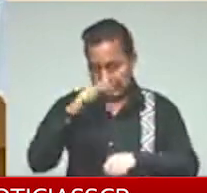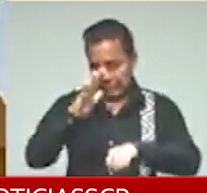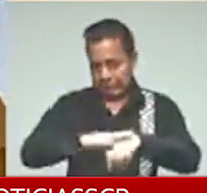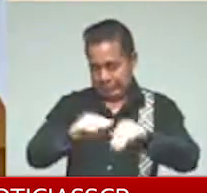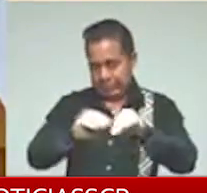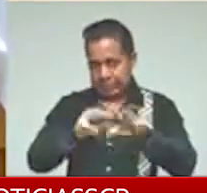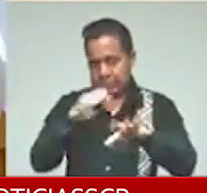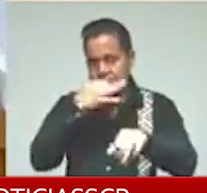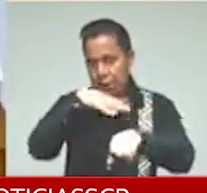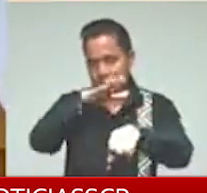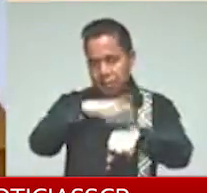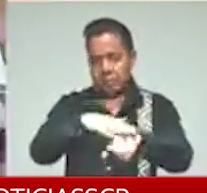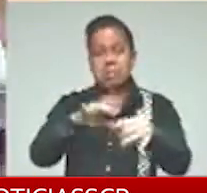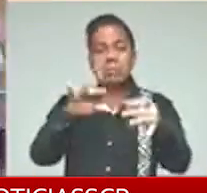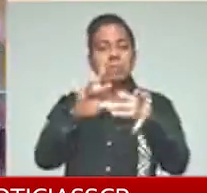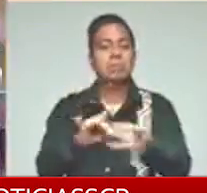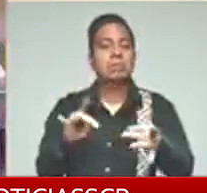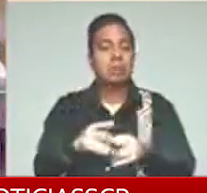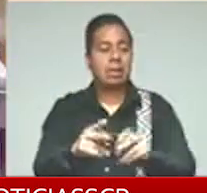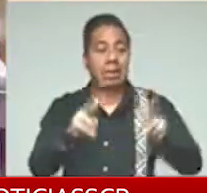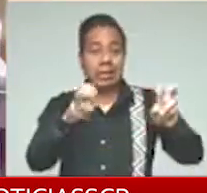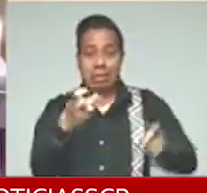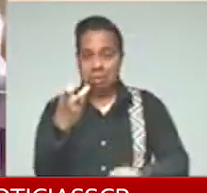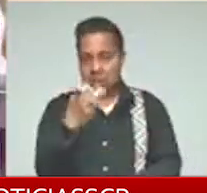claro este tema.